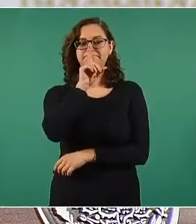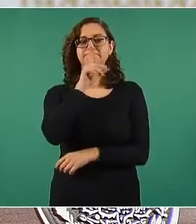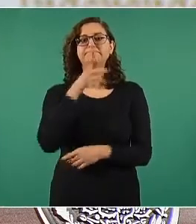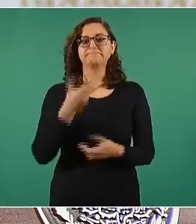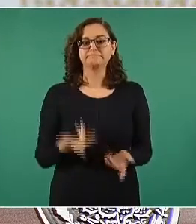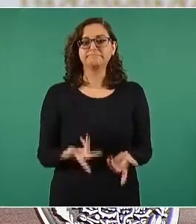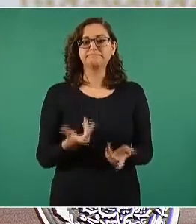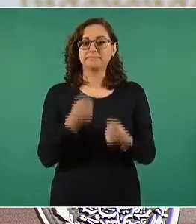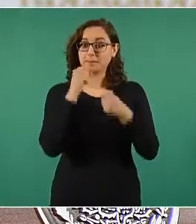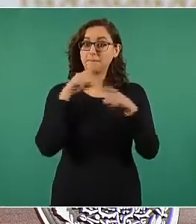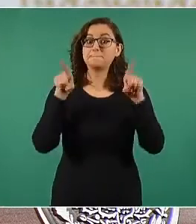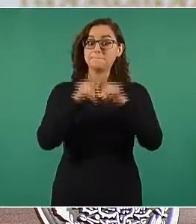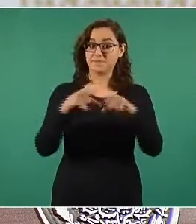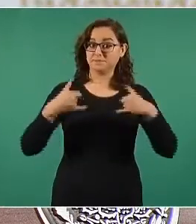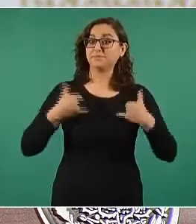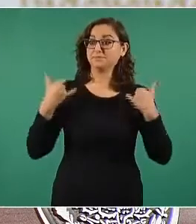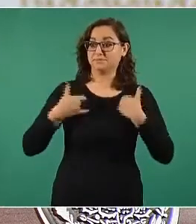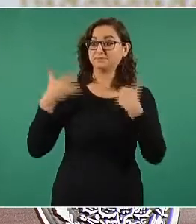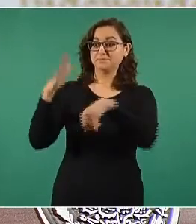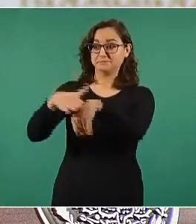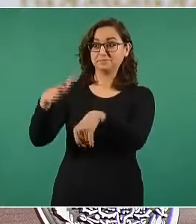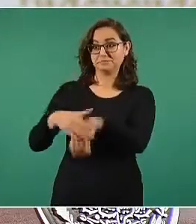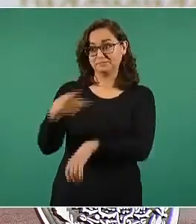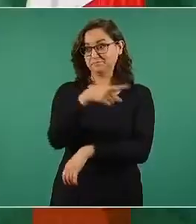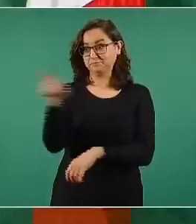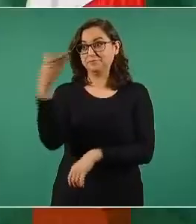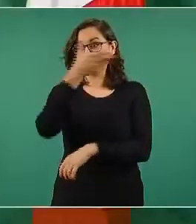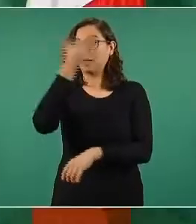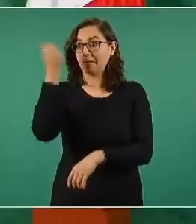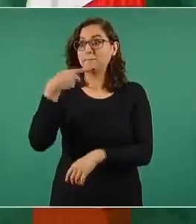también para los jóvenes, porque así era antes.